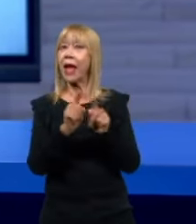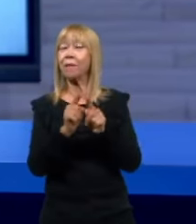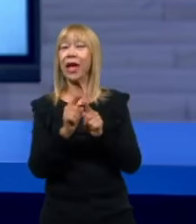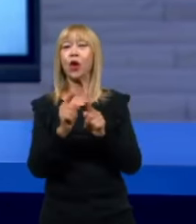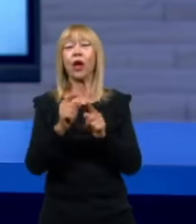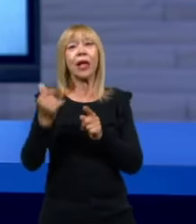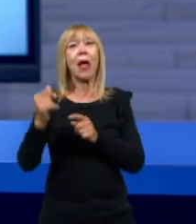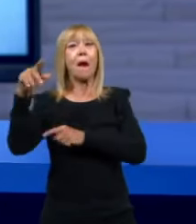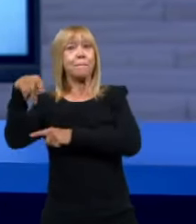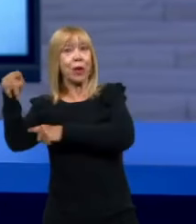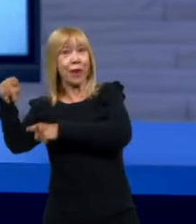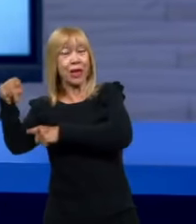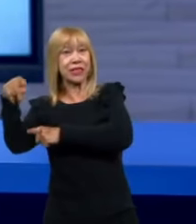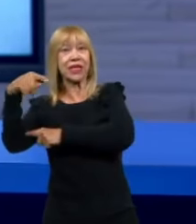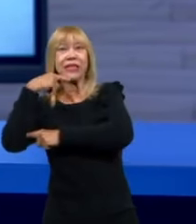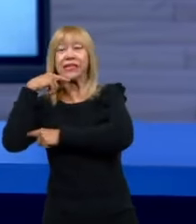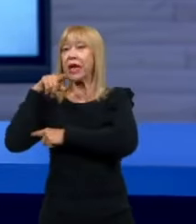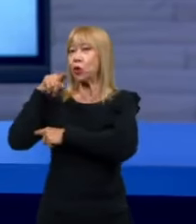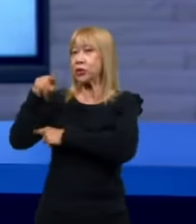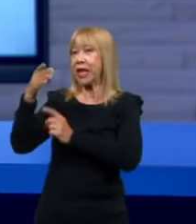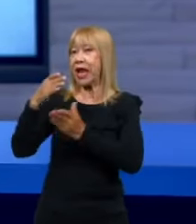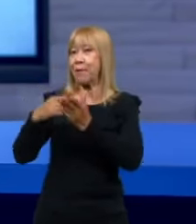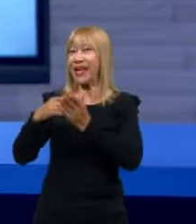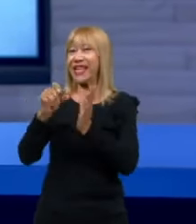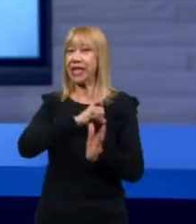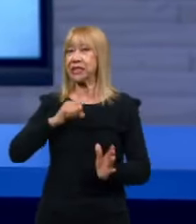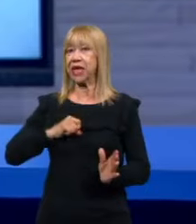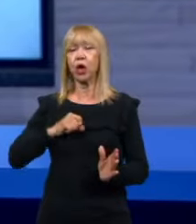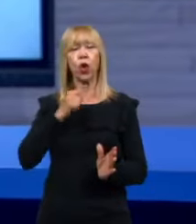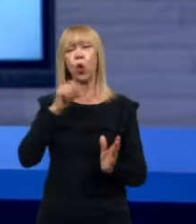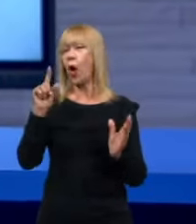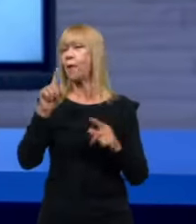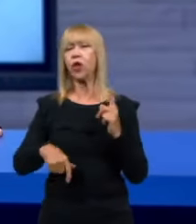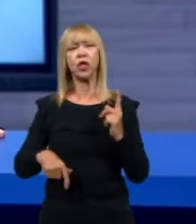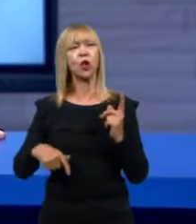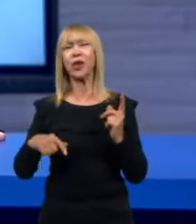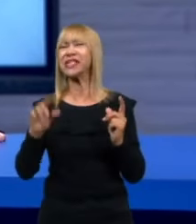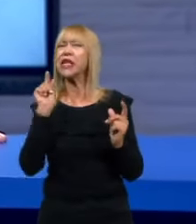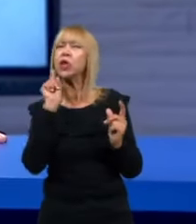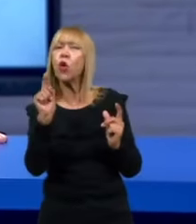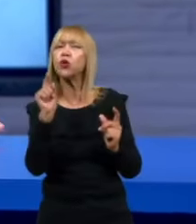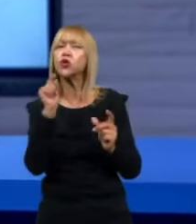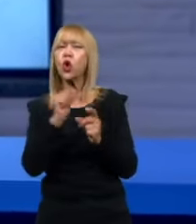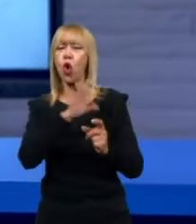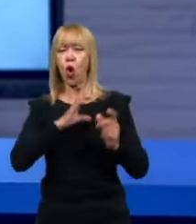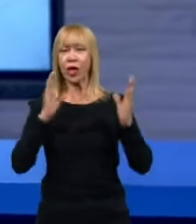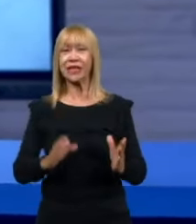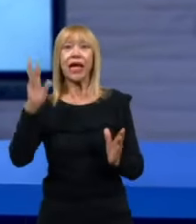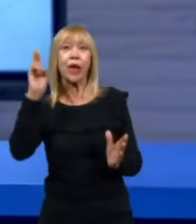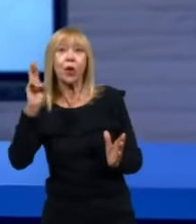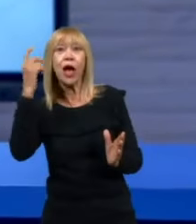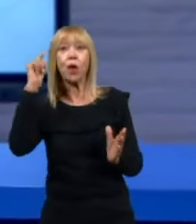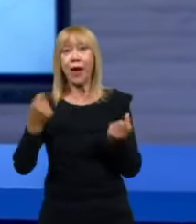bando pierluisista aseguran que usted en la parte del Senado no ha podido producir ni un solo congresista republicano